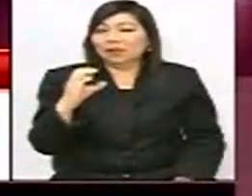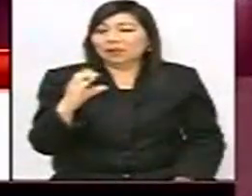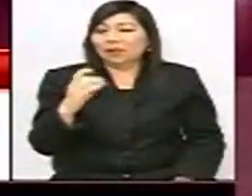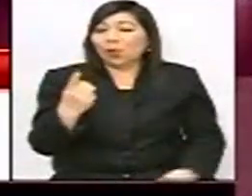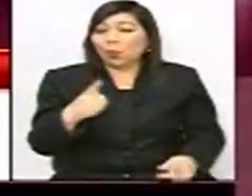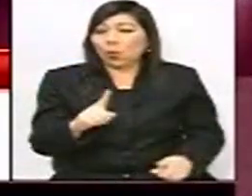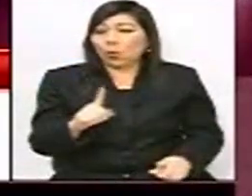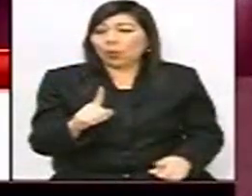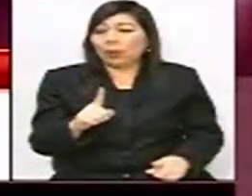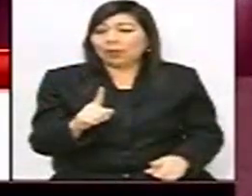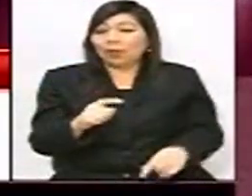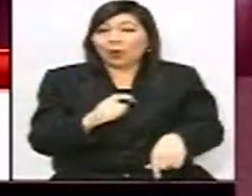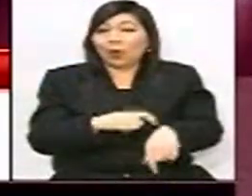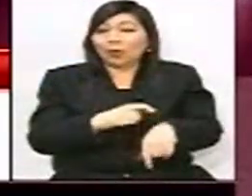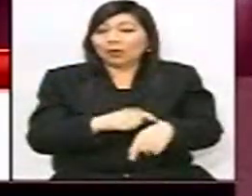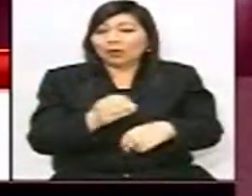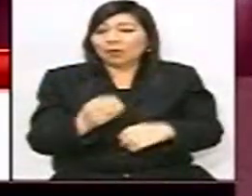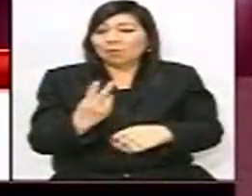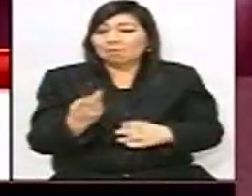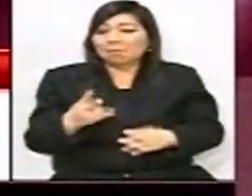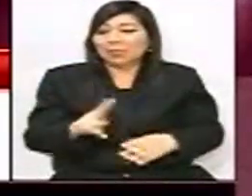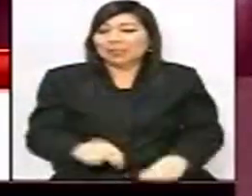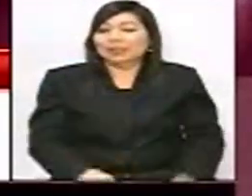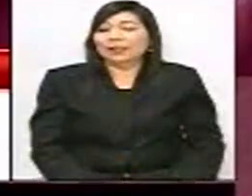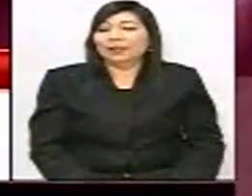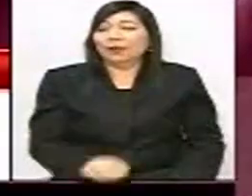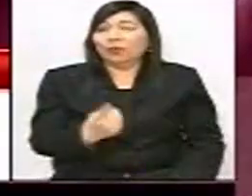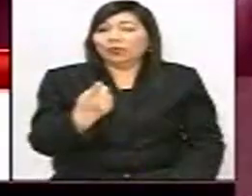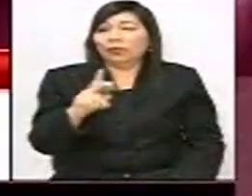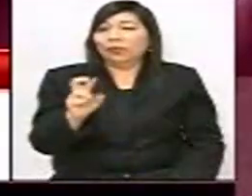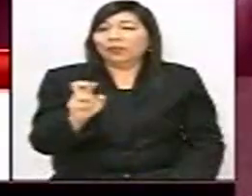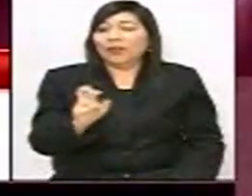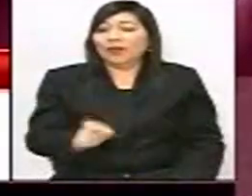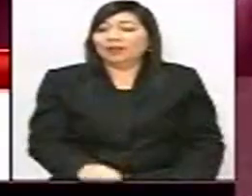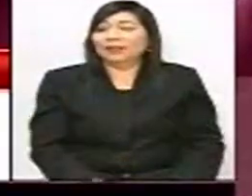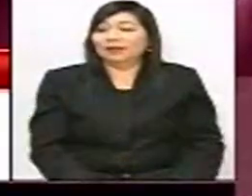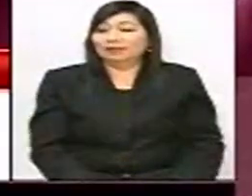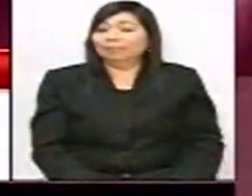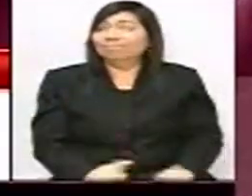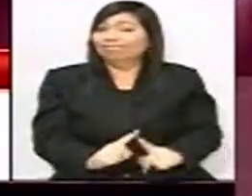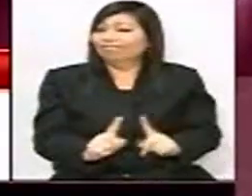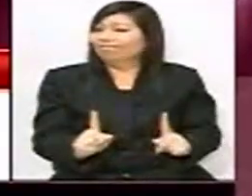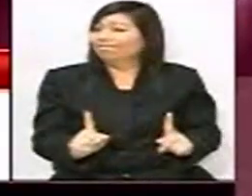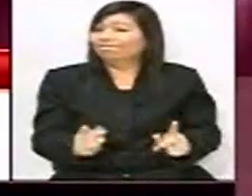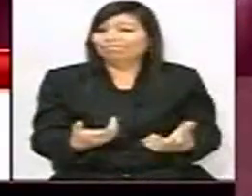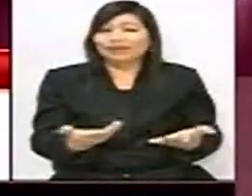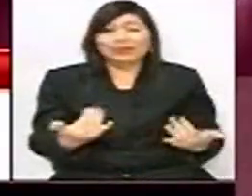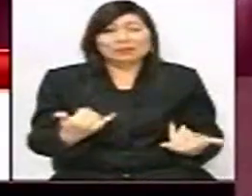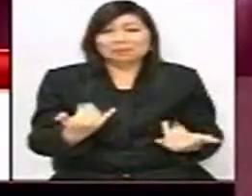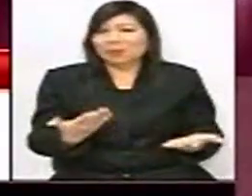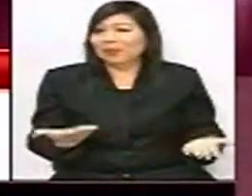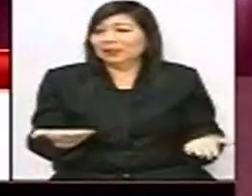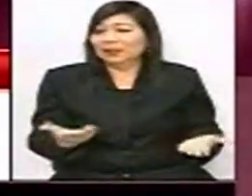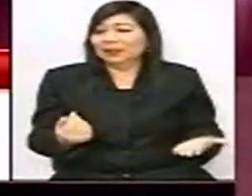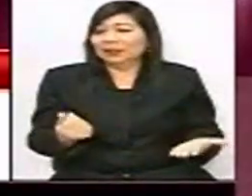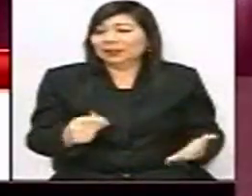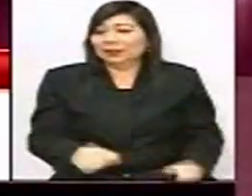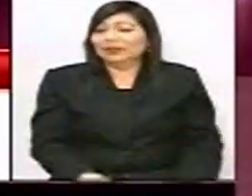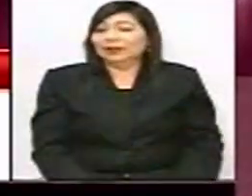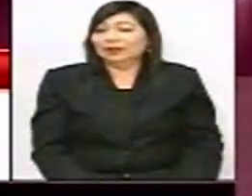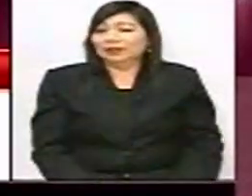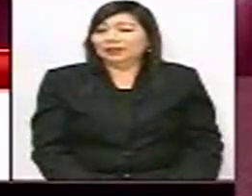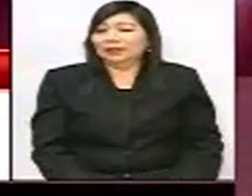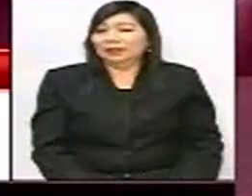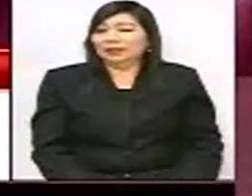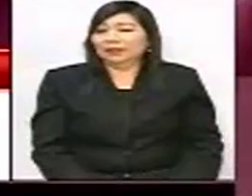Y cuando es hora punta, cobran un poco más, como algún dólar. Pues bien, este tipo de diferencias tampoco existen en el país y acá se cobra